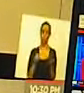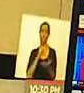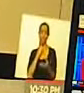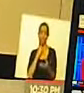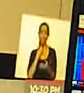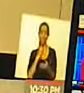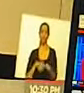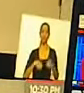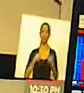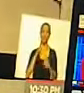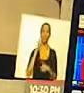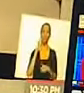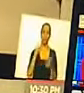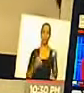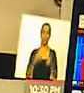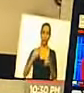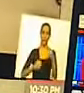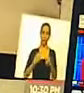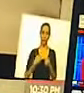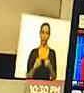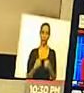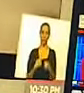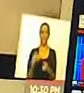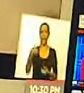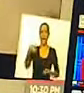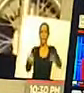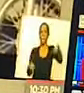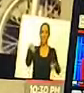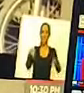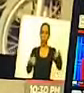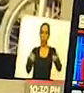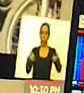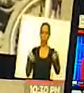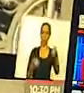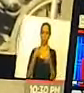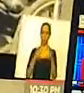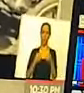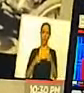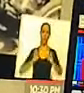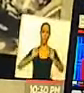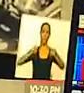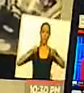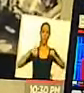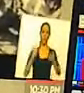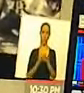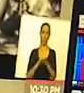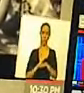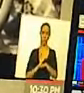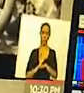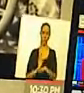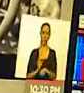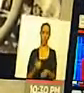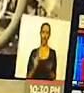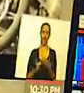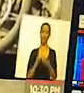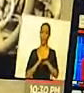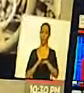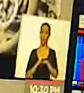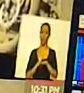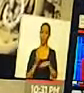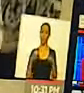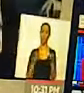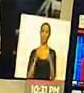50 vehículos entre camiones, camionetas, moto y hasta ambulancia, de la banda